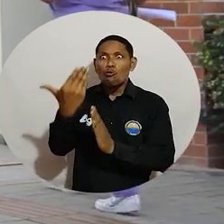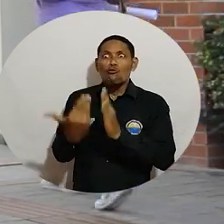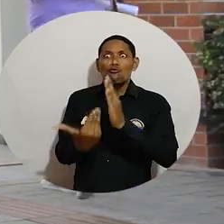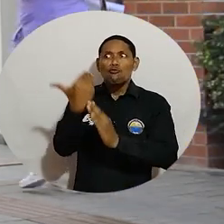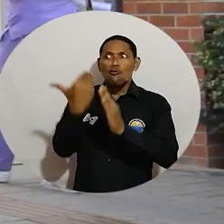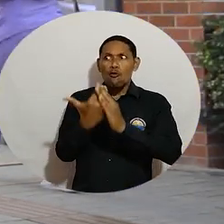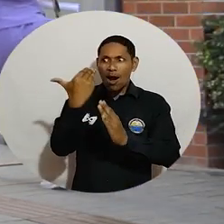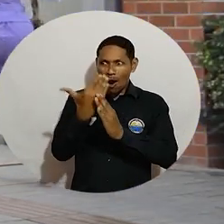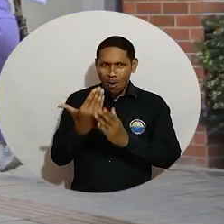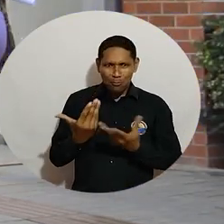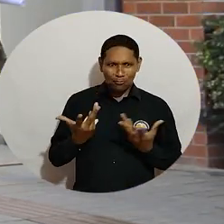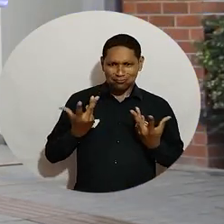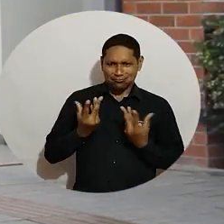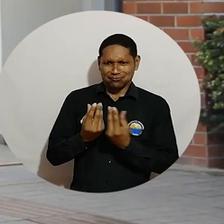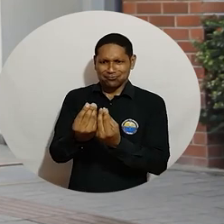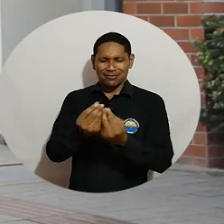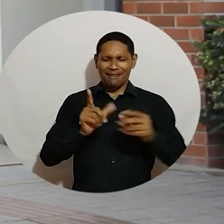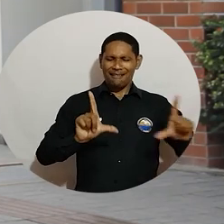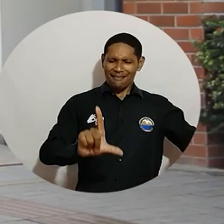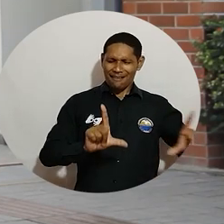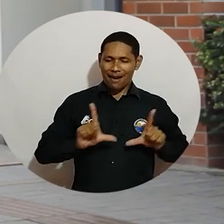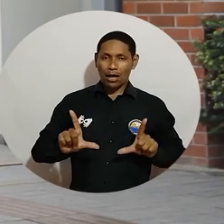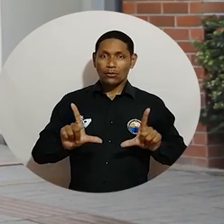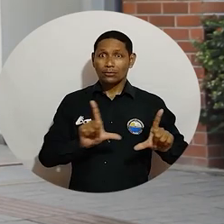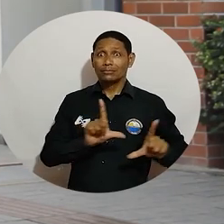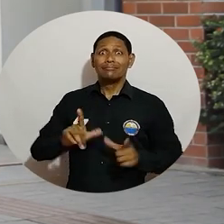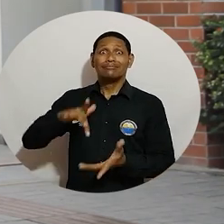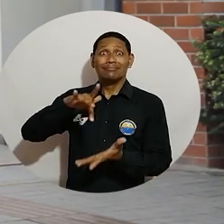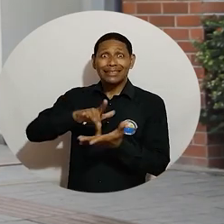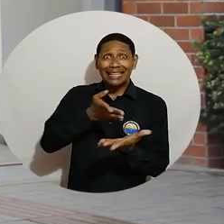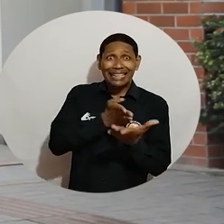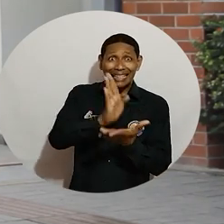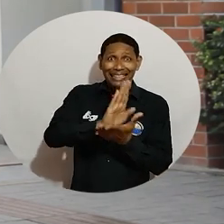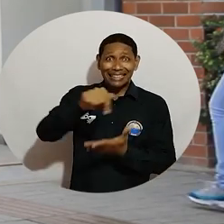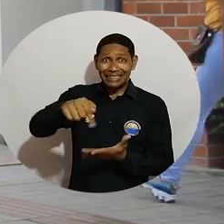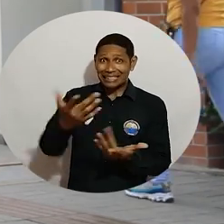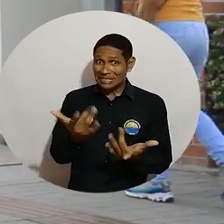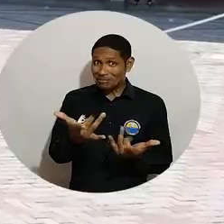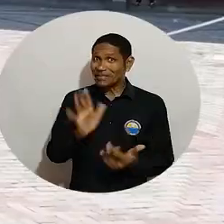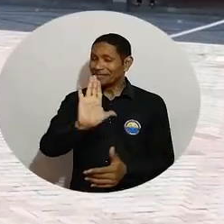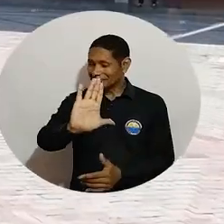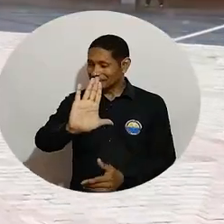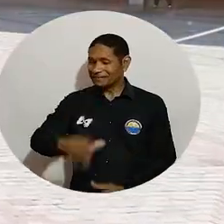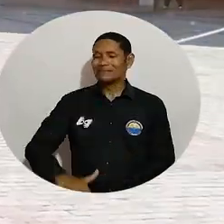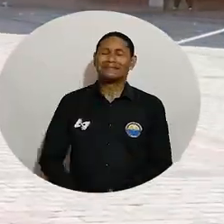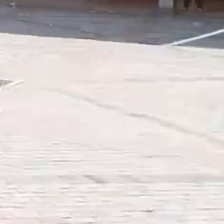una nueva jornada de grados para la modalidad de pregrado presencial. Ya regresamos.